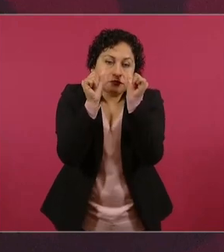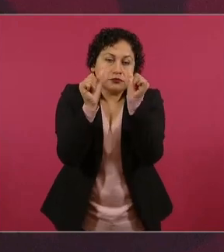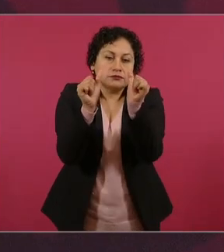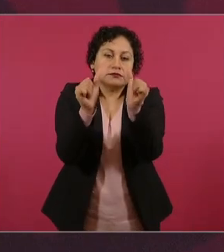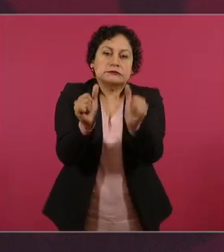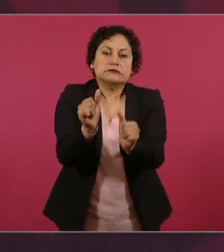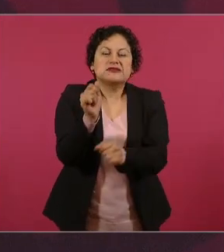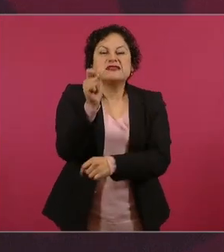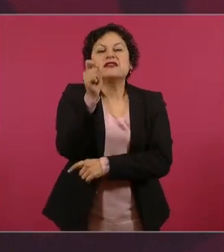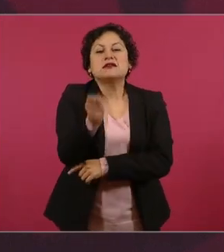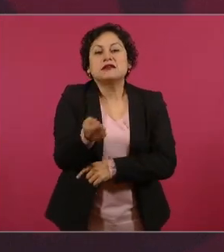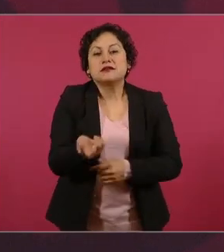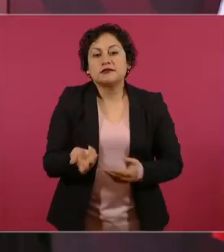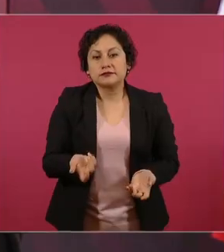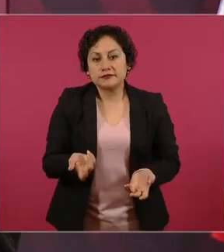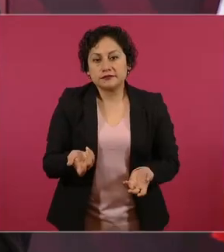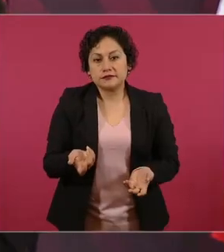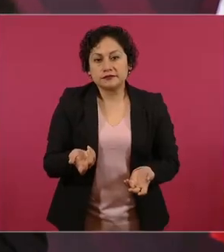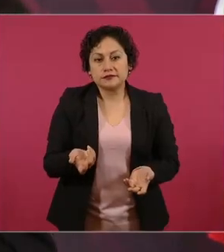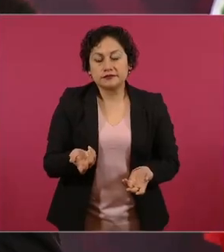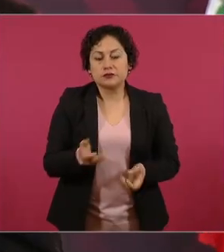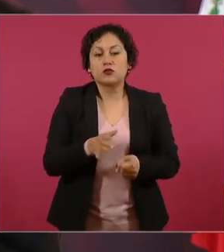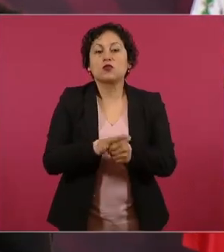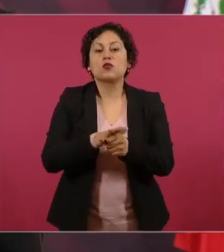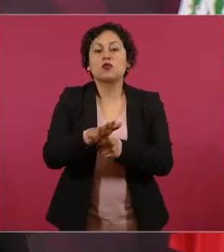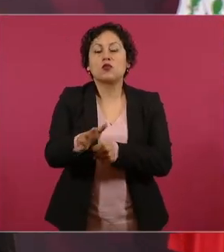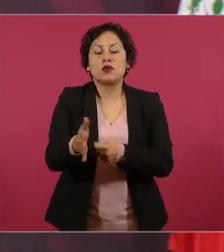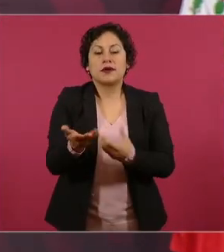¿Qué se mantenga